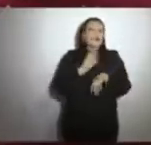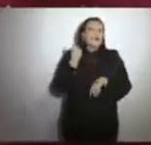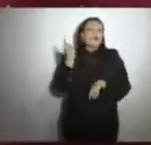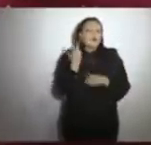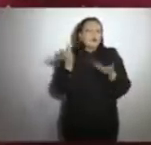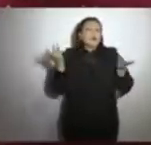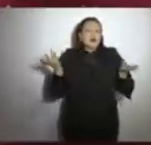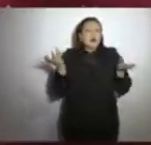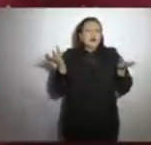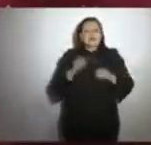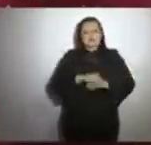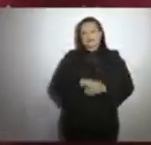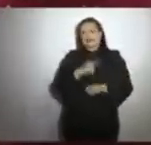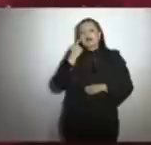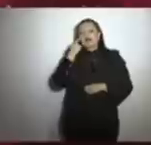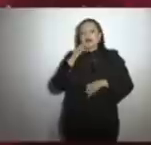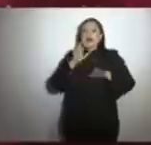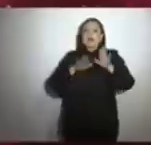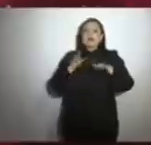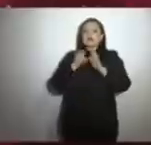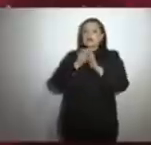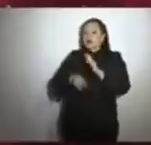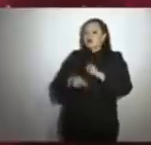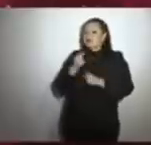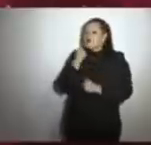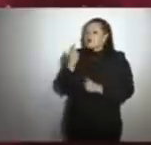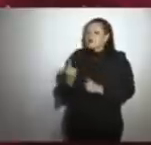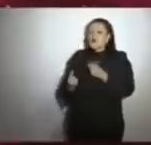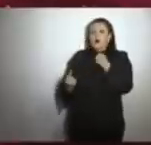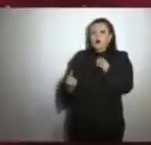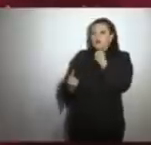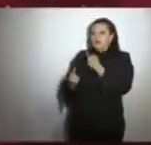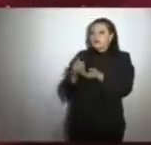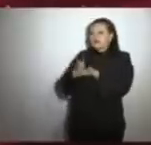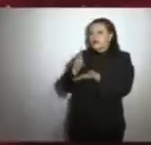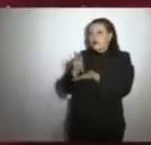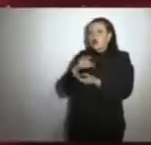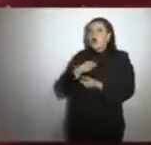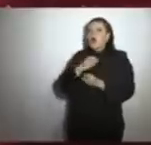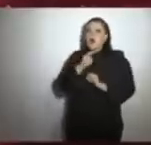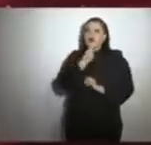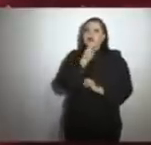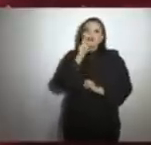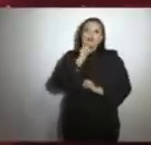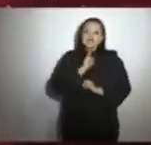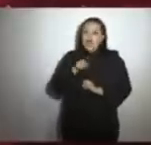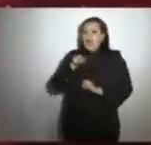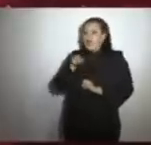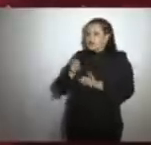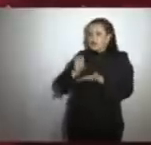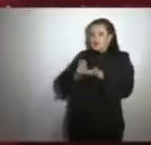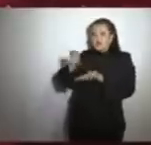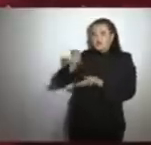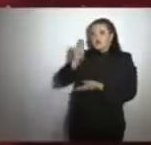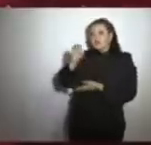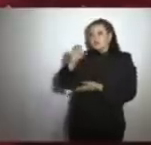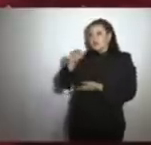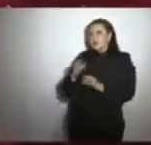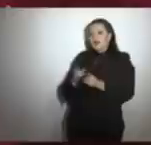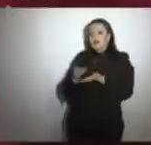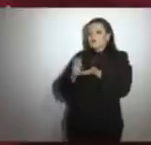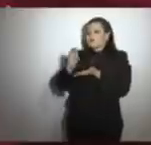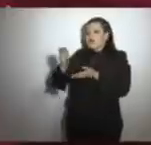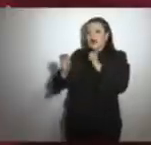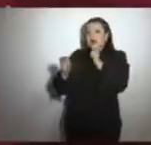Porque no podemos decirle a un niño con discapacidad, a una niña, a ti no te doy la atención